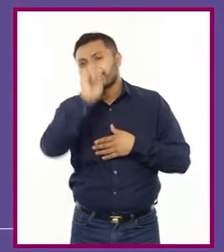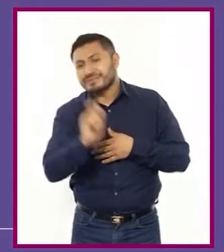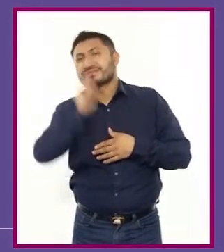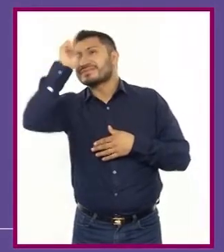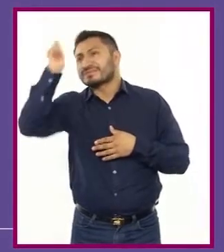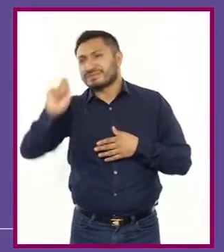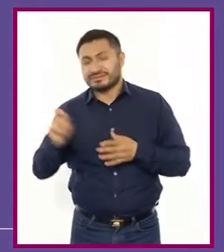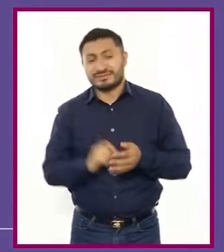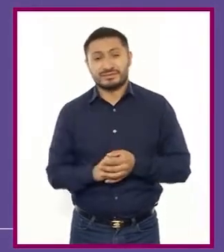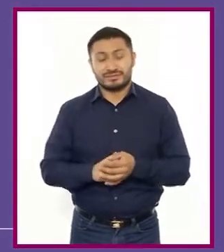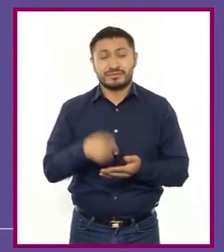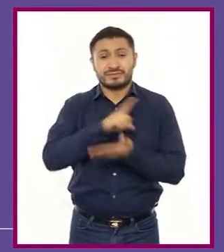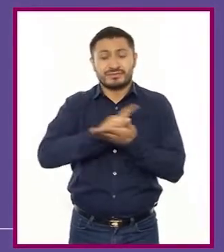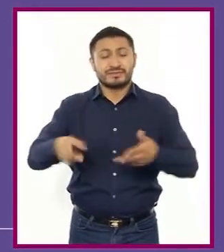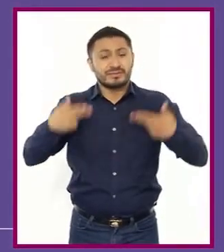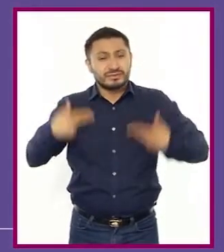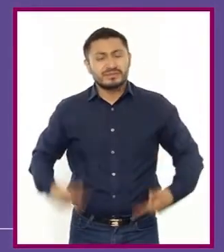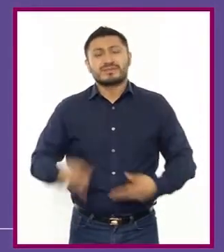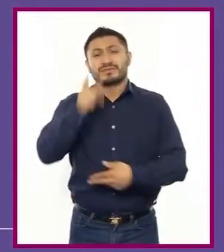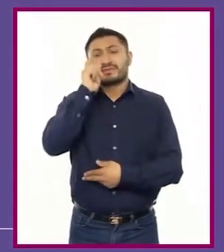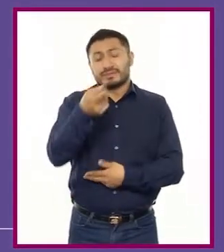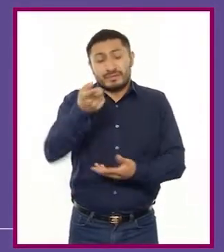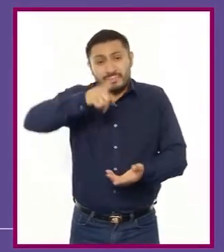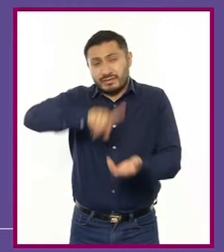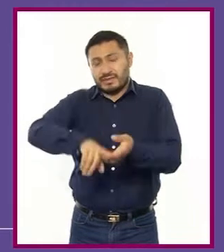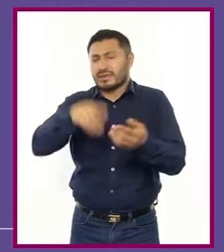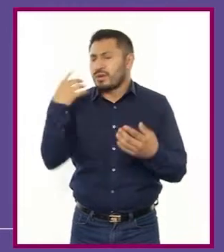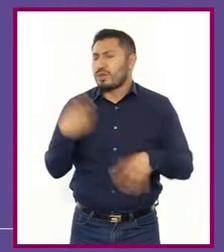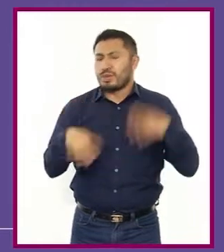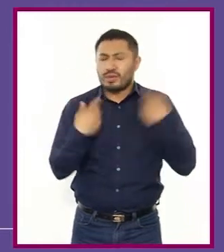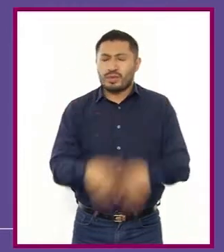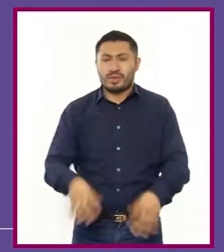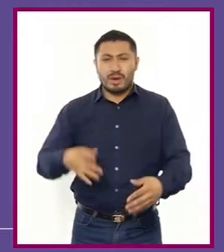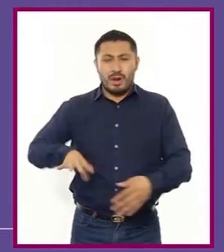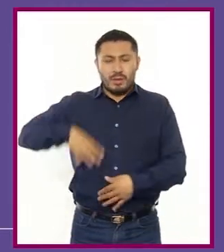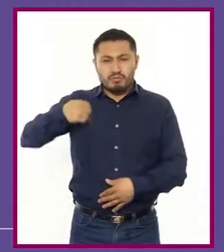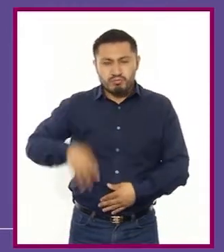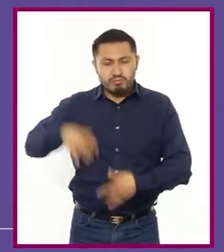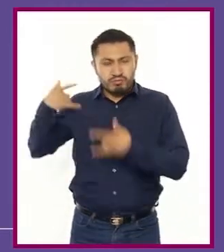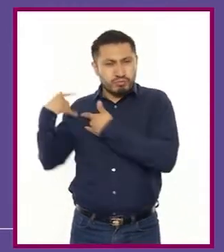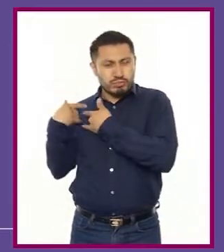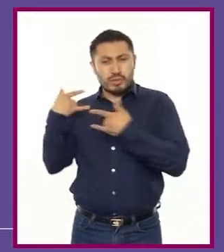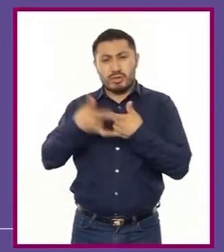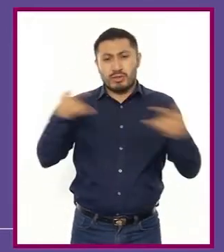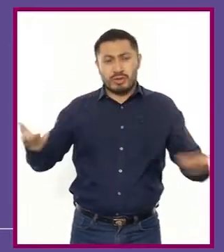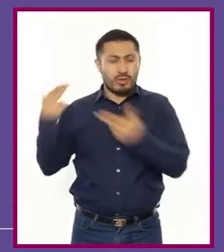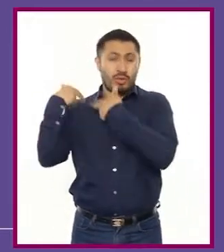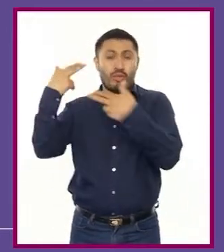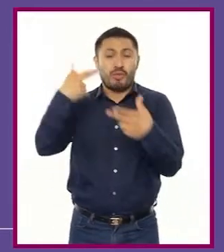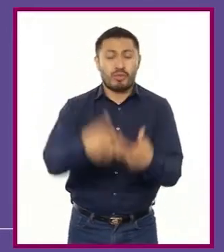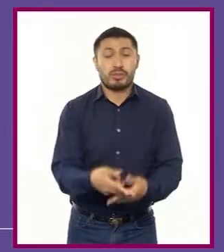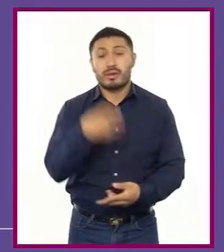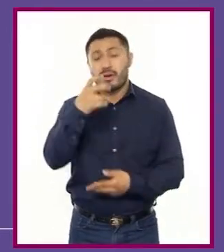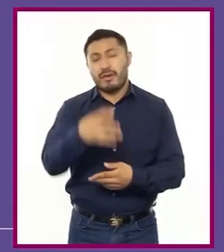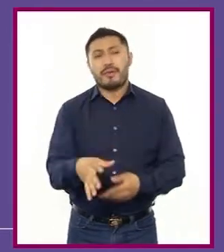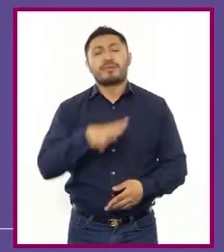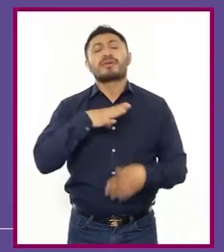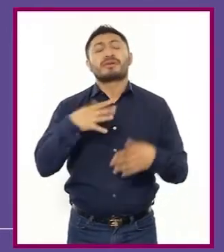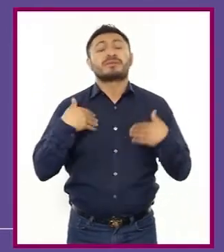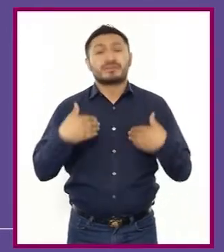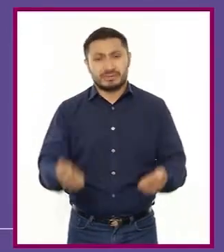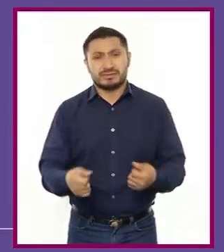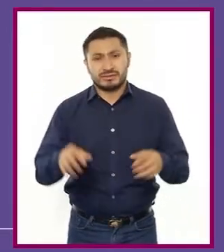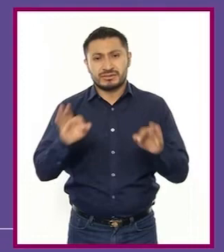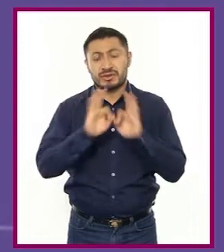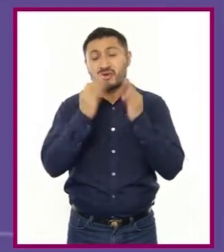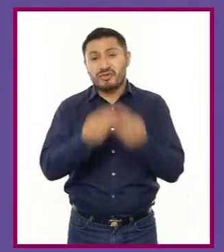Los derechos humanos son resultado de un proceso histórico. Su ejercicio nos ayuda a construir una forma de vida y de relación entre